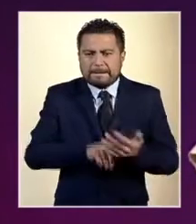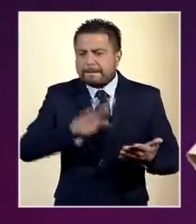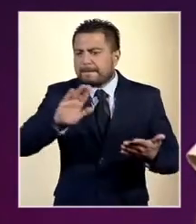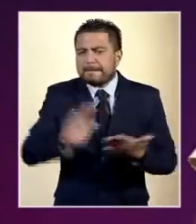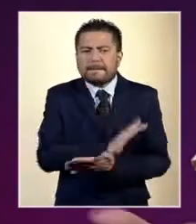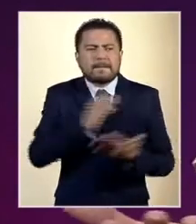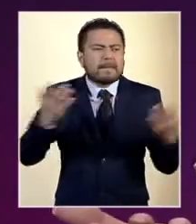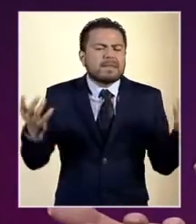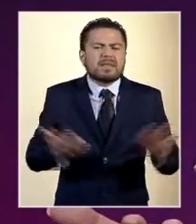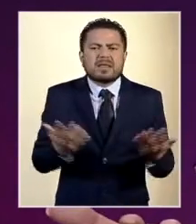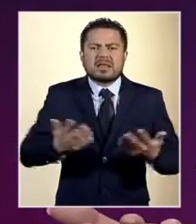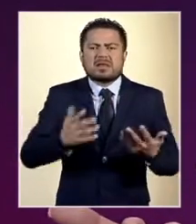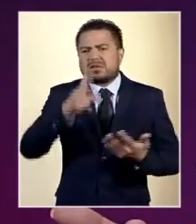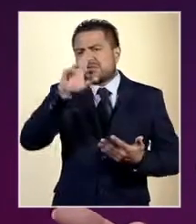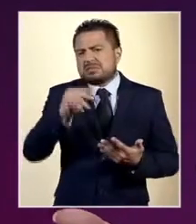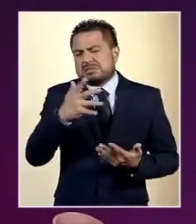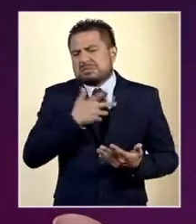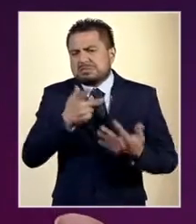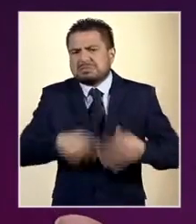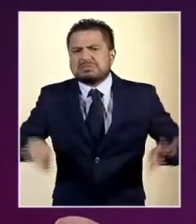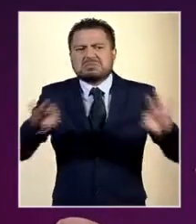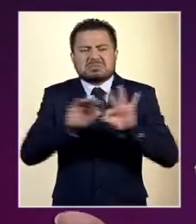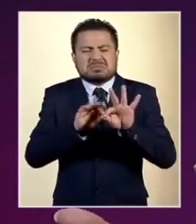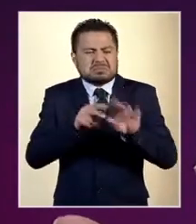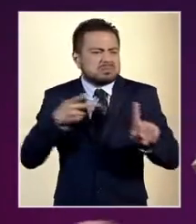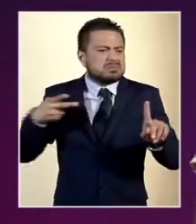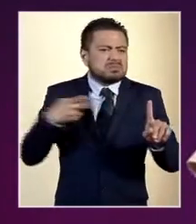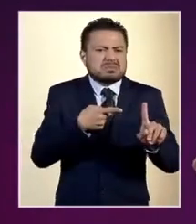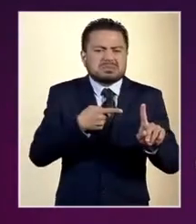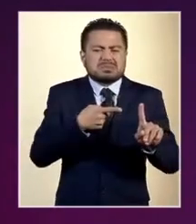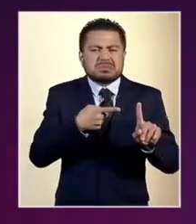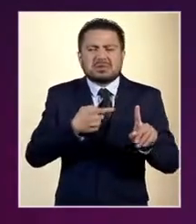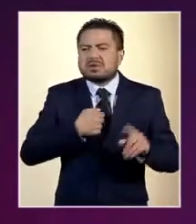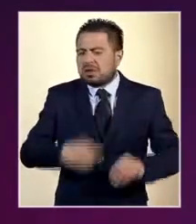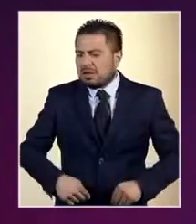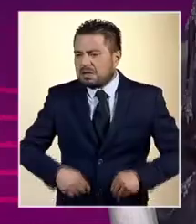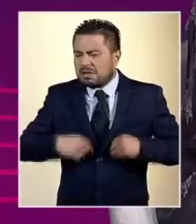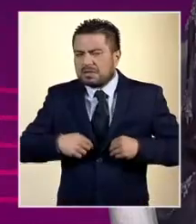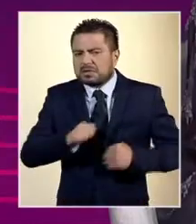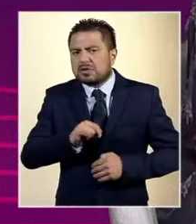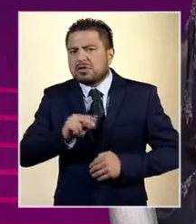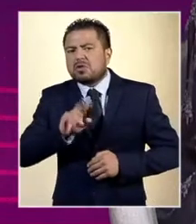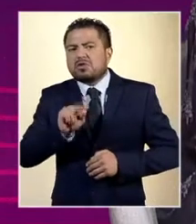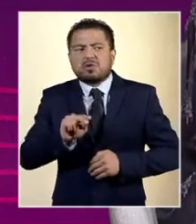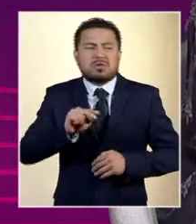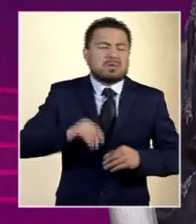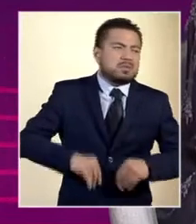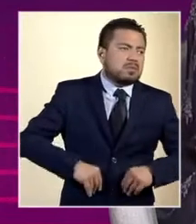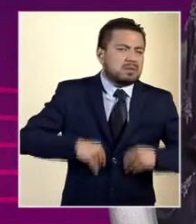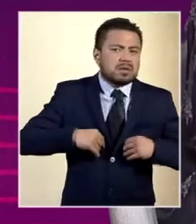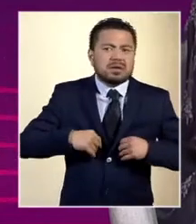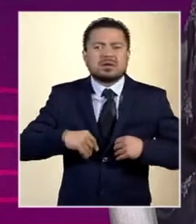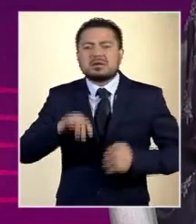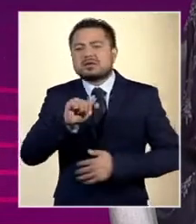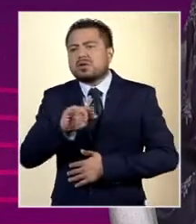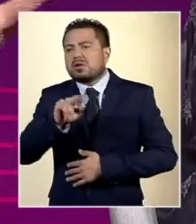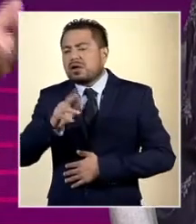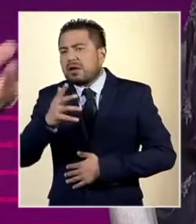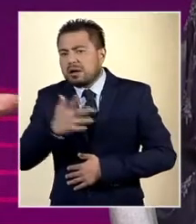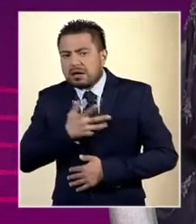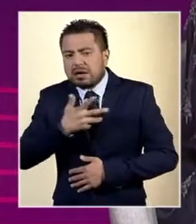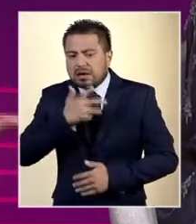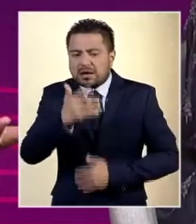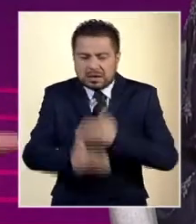hace que no tenga importancia si voy a vivir, no voy a vivir, si tengo, o sea,